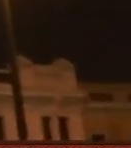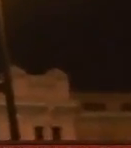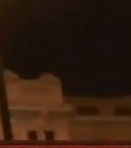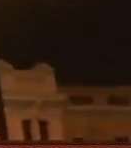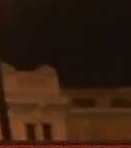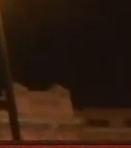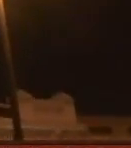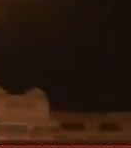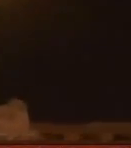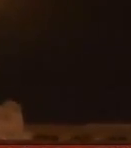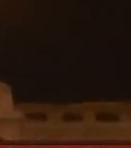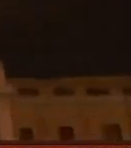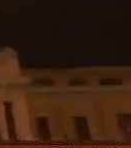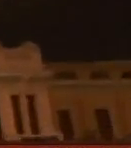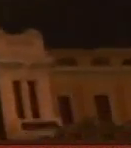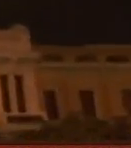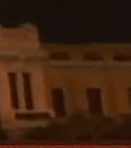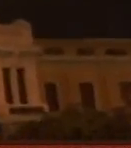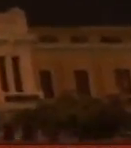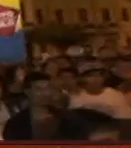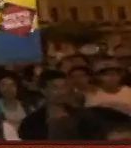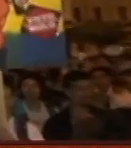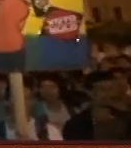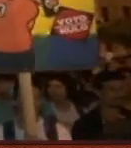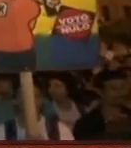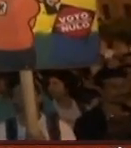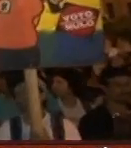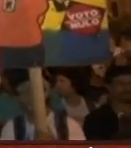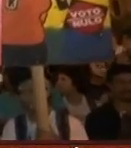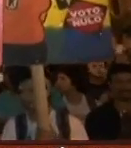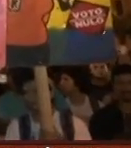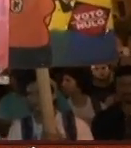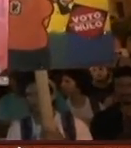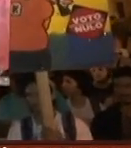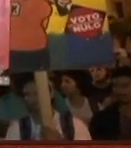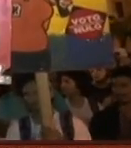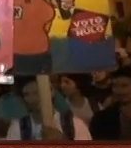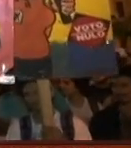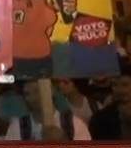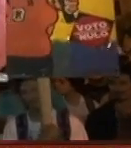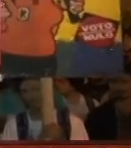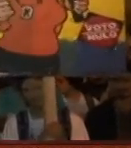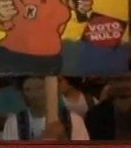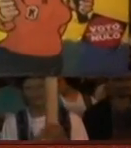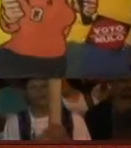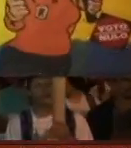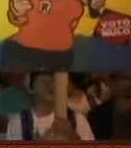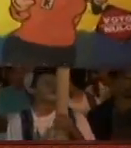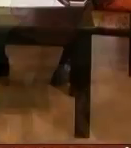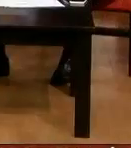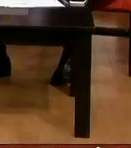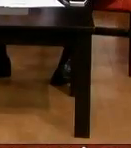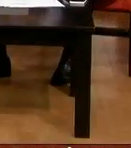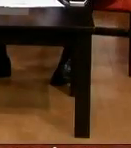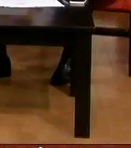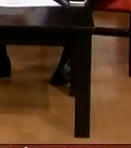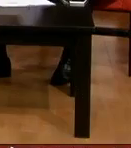Esto es una probadita de lo que vamos a poder ver el domingo en 360 grados. Recuérdanos la hora y los canales.